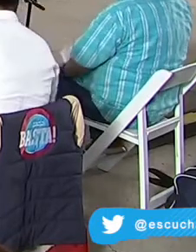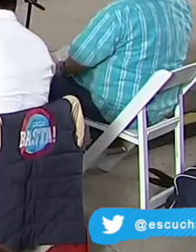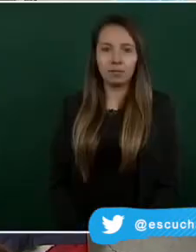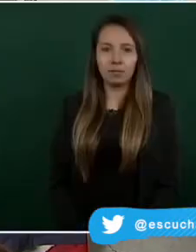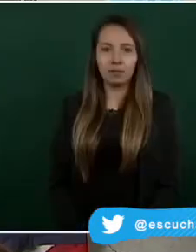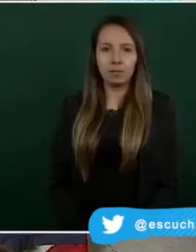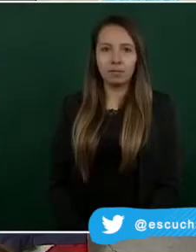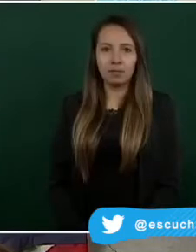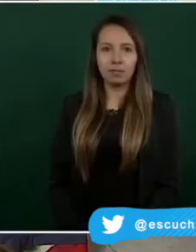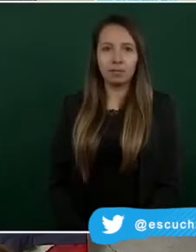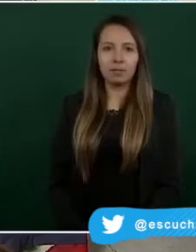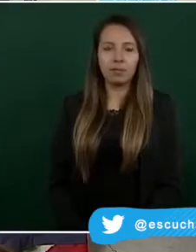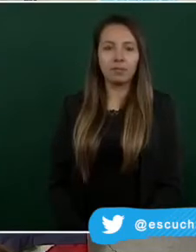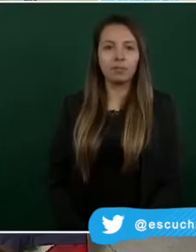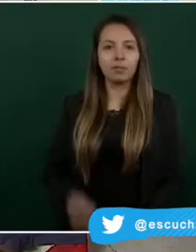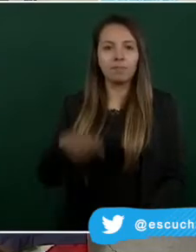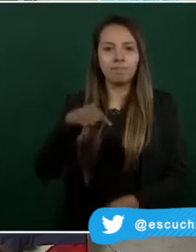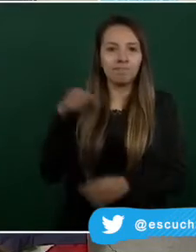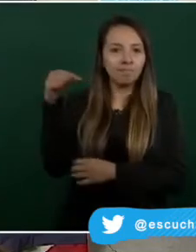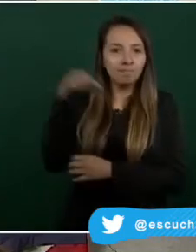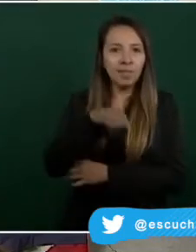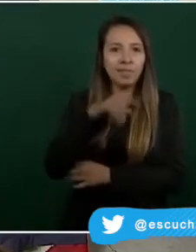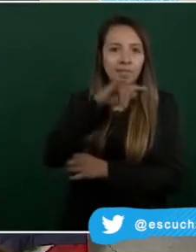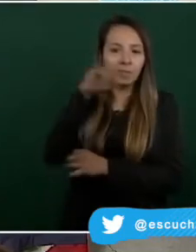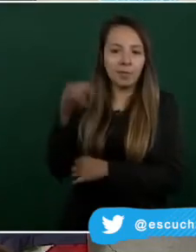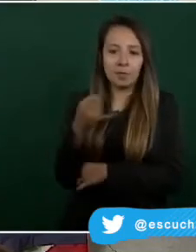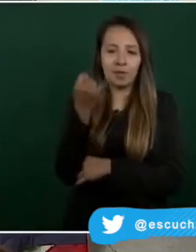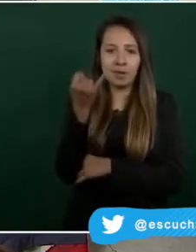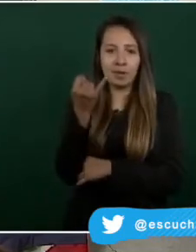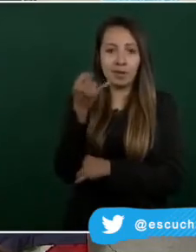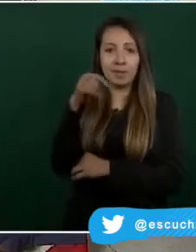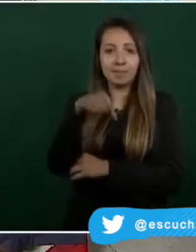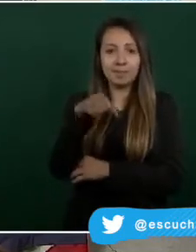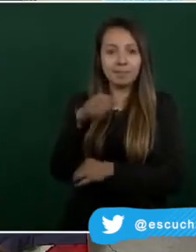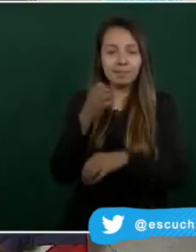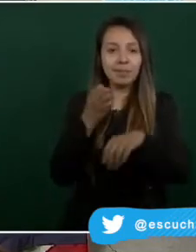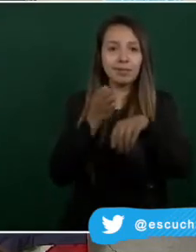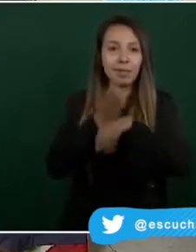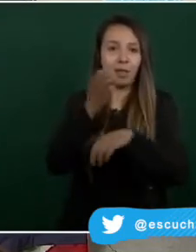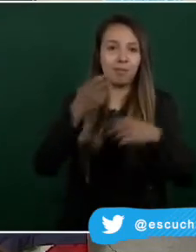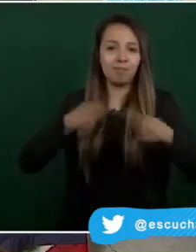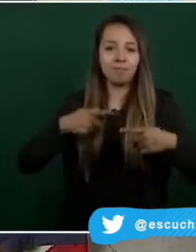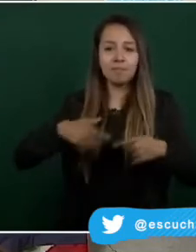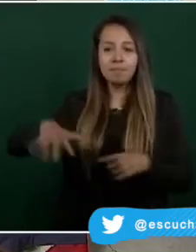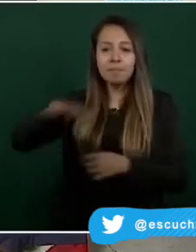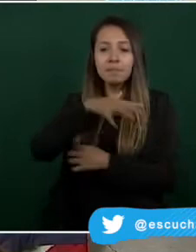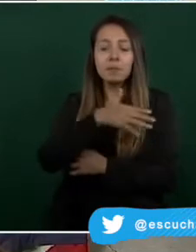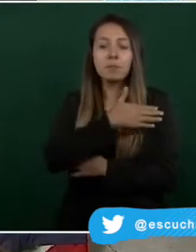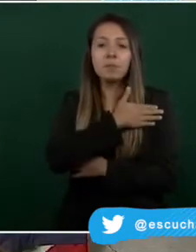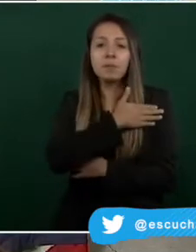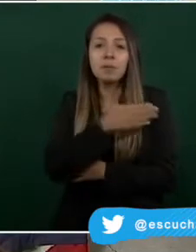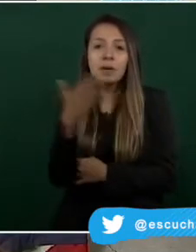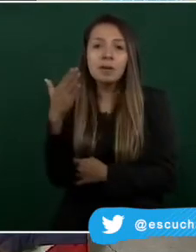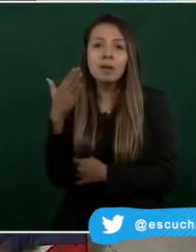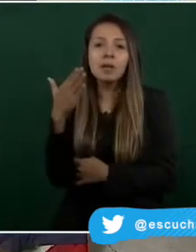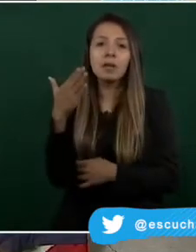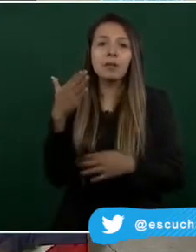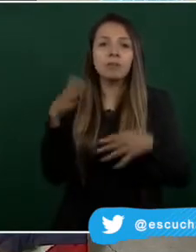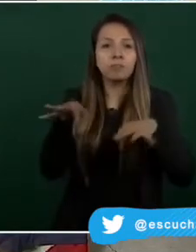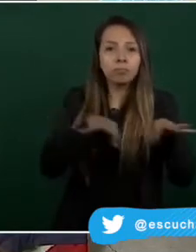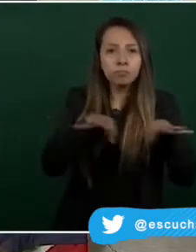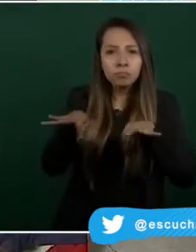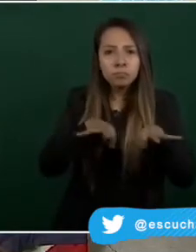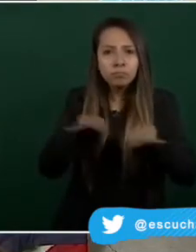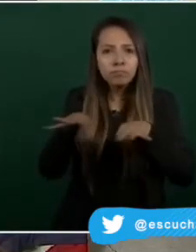se localizan principalmente en Tijuana, Mexicali y Ensenada. Por su parte, el gobernador de Baja California aseguró que las